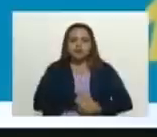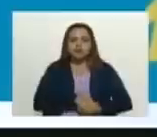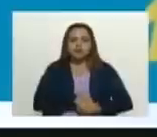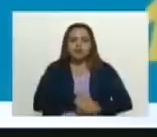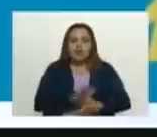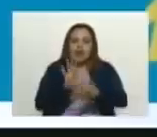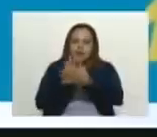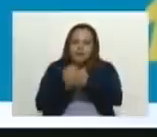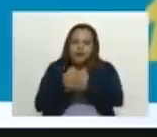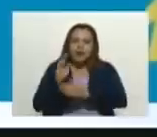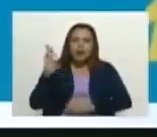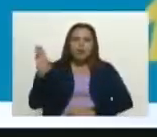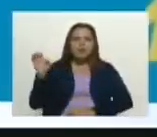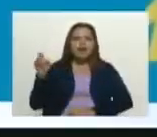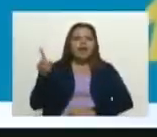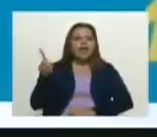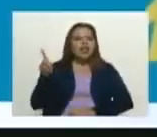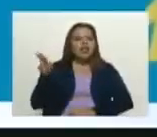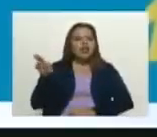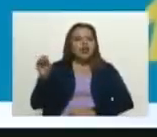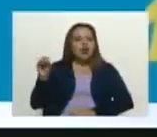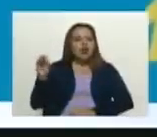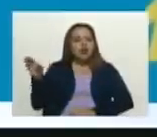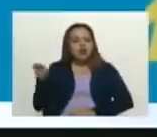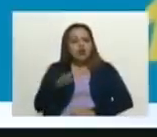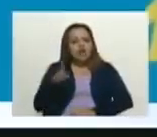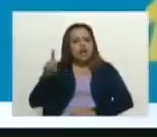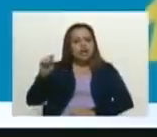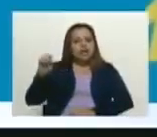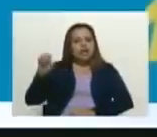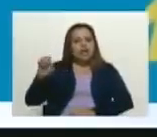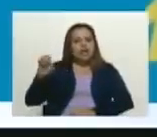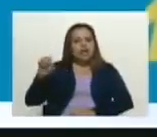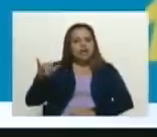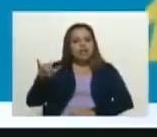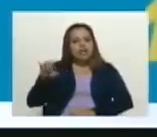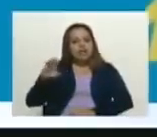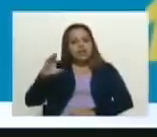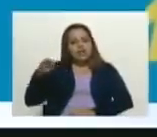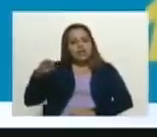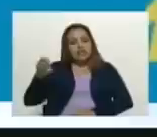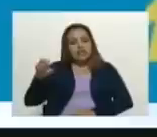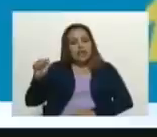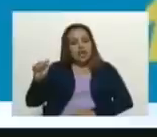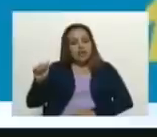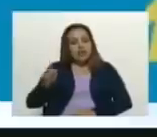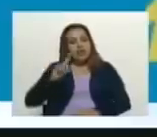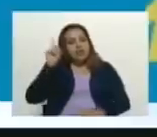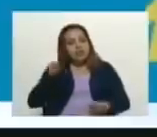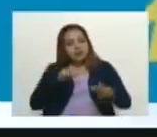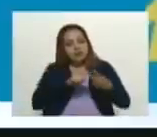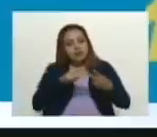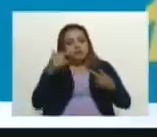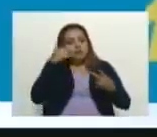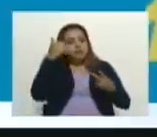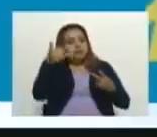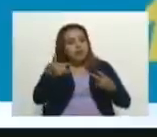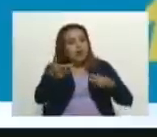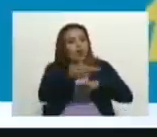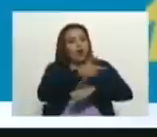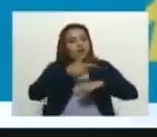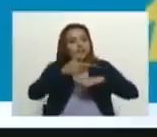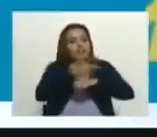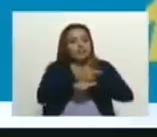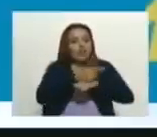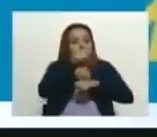compañero Pedro Rafael Tellechea. Y me llaman a la gobernadora,